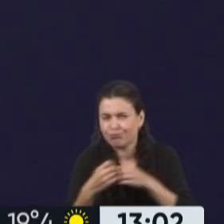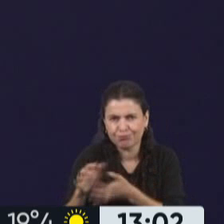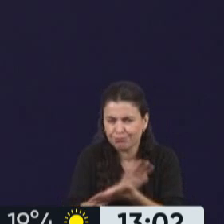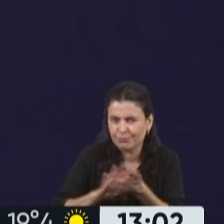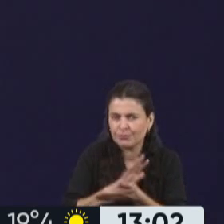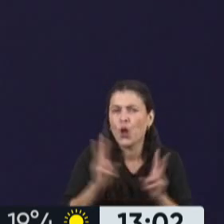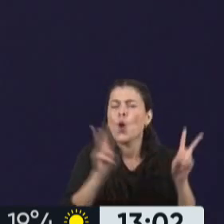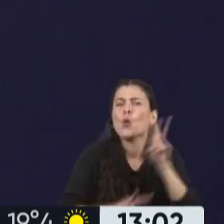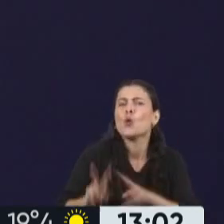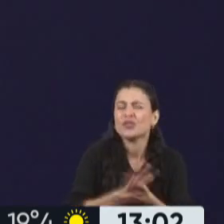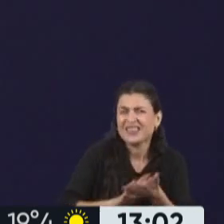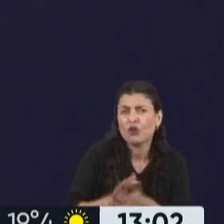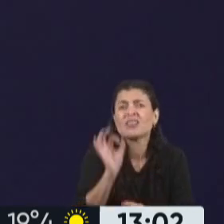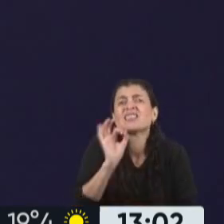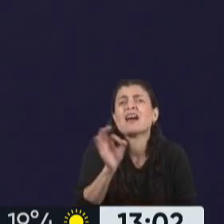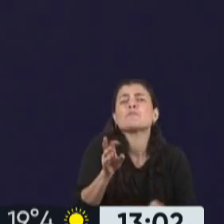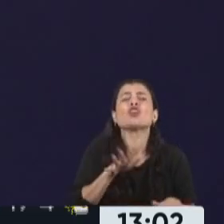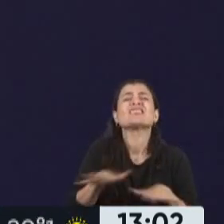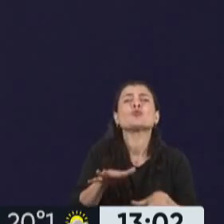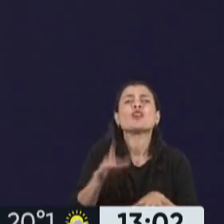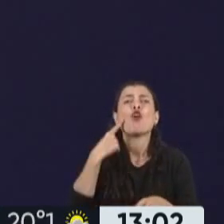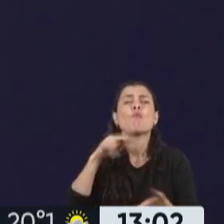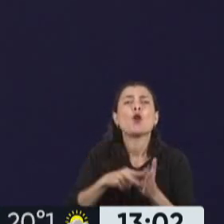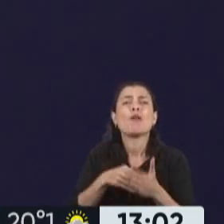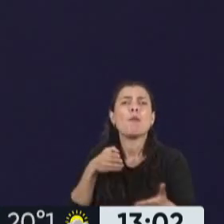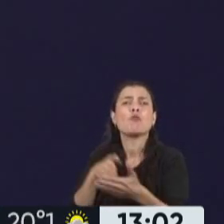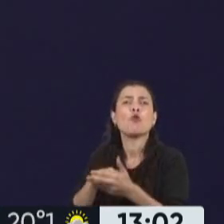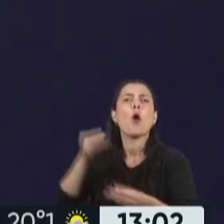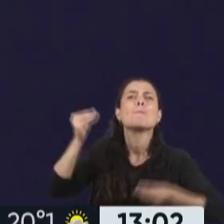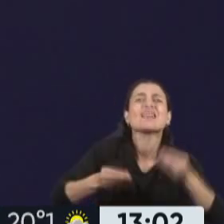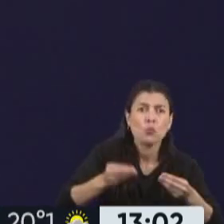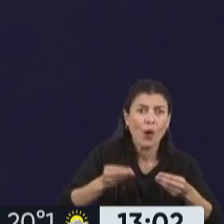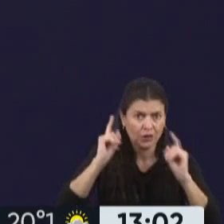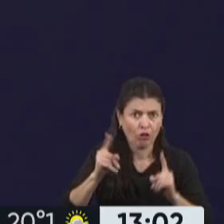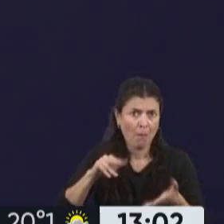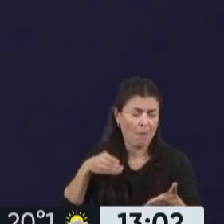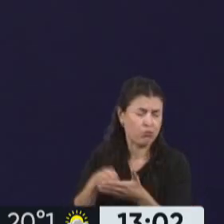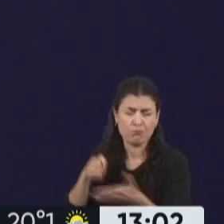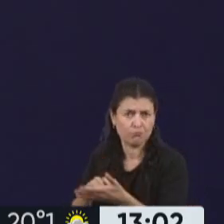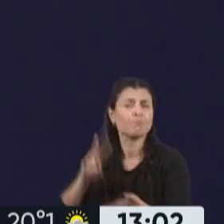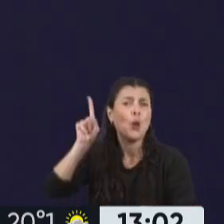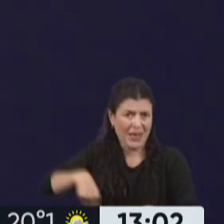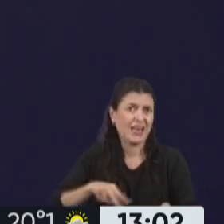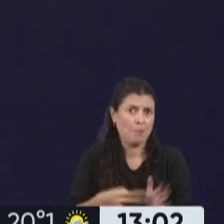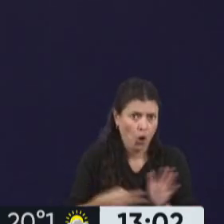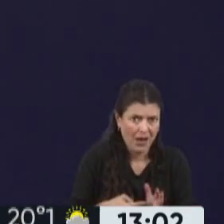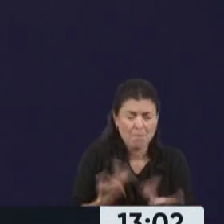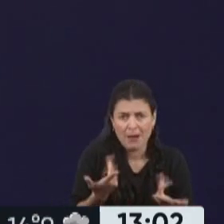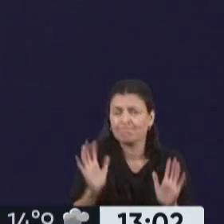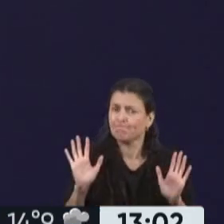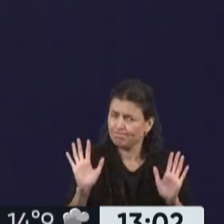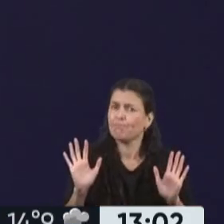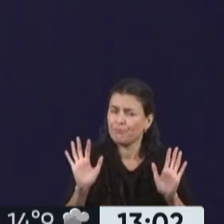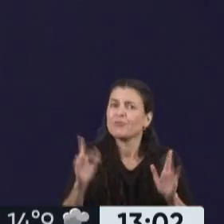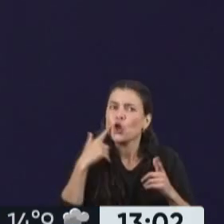todos son conscientes de las restricciones presupuestarias que tenemos y eso implica que